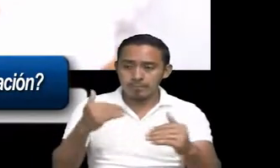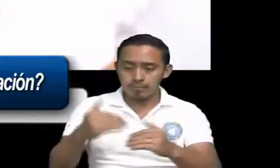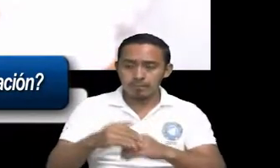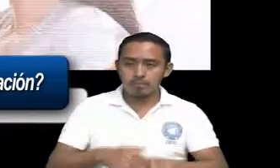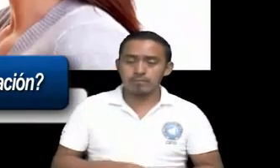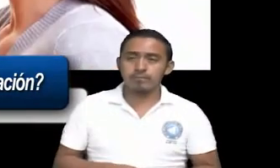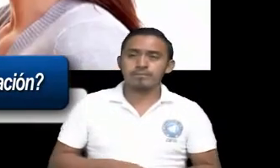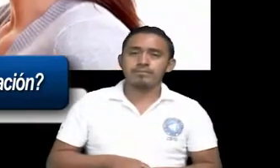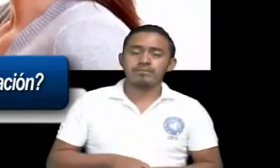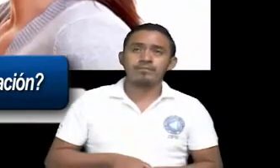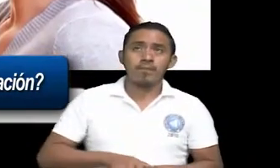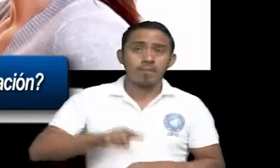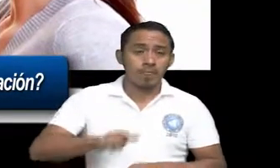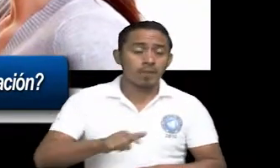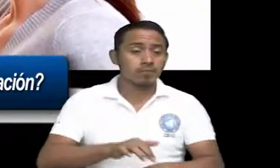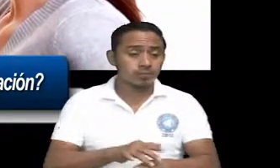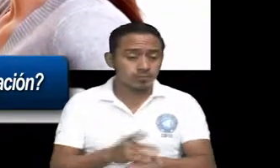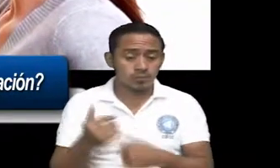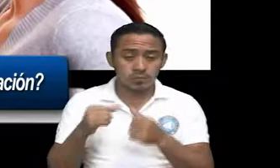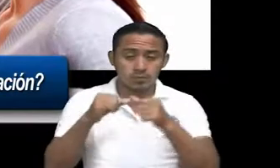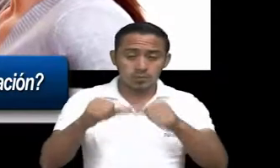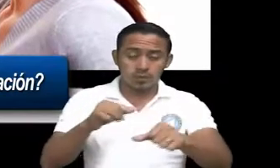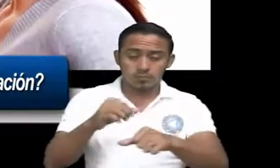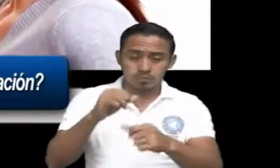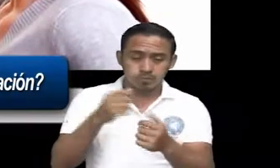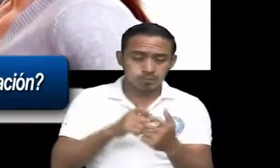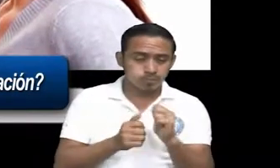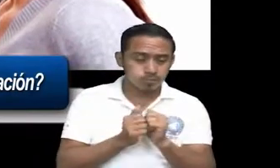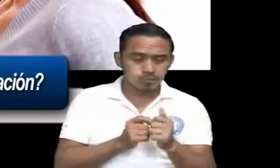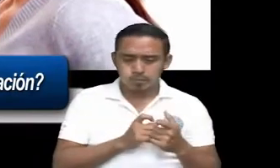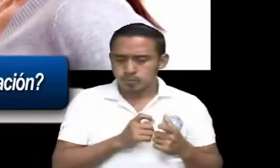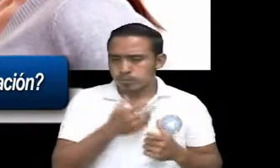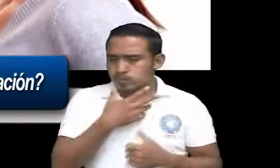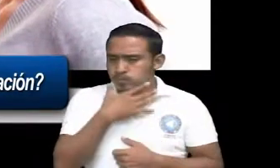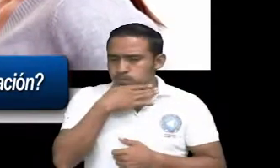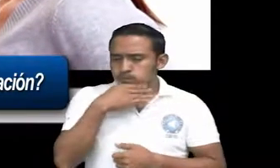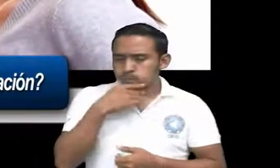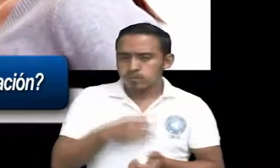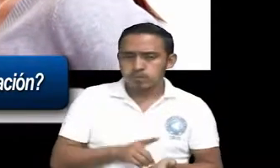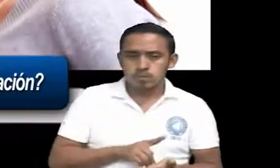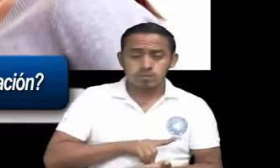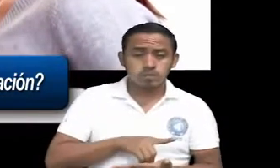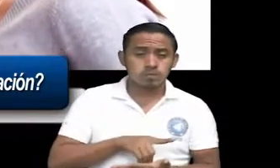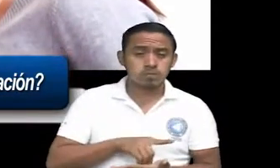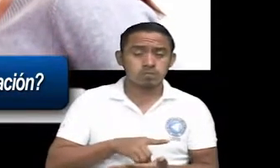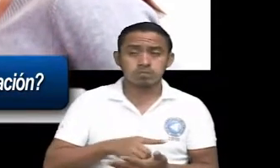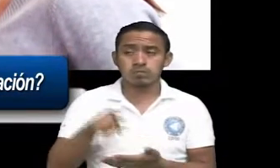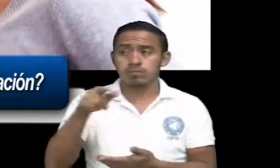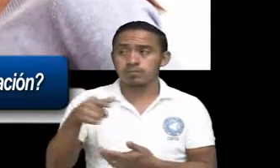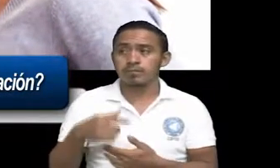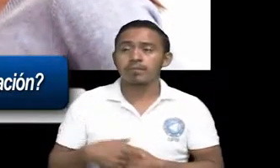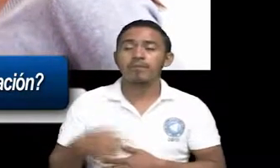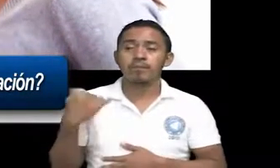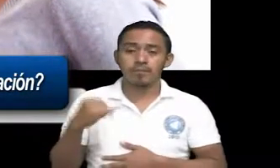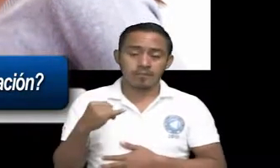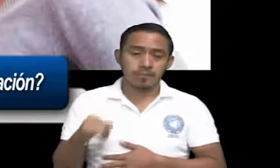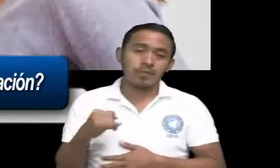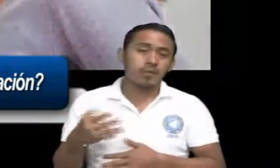si vos todavía estás lastimado, vas a estar desconfiando de la persona, y probablemente esta pareja sí